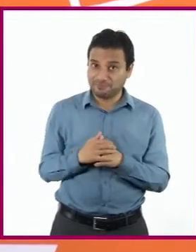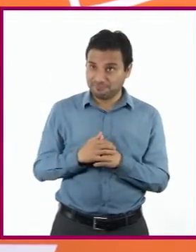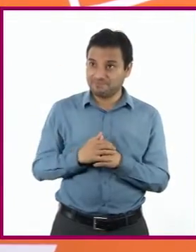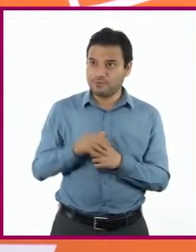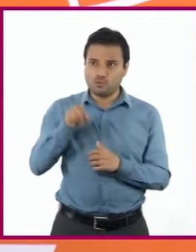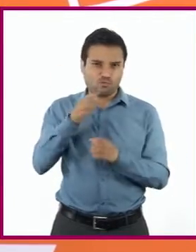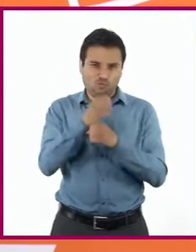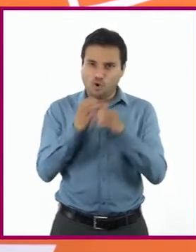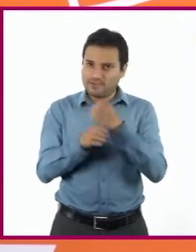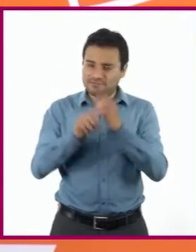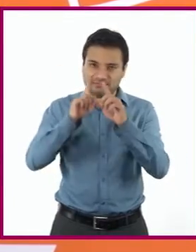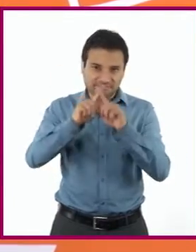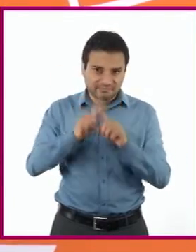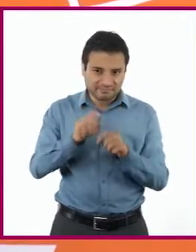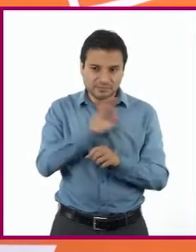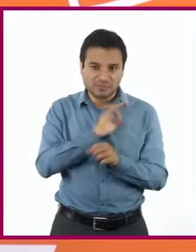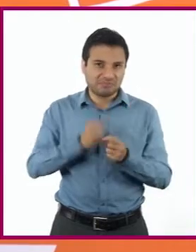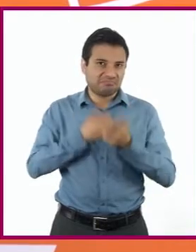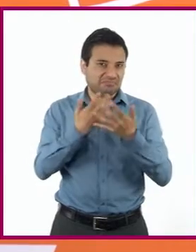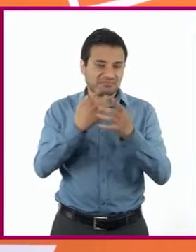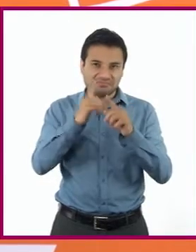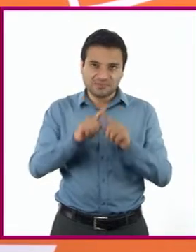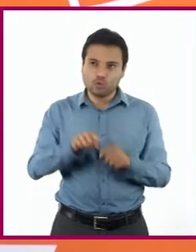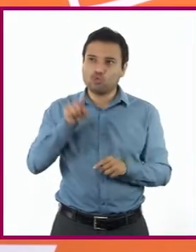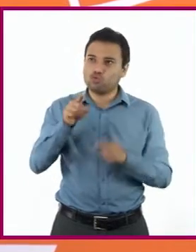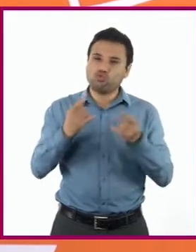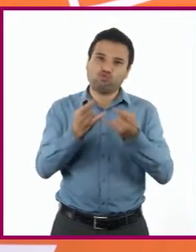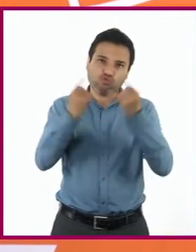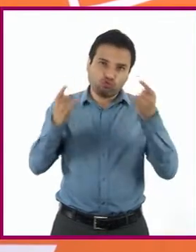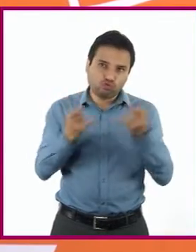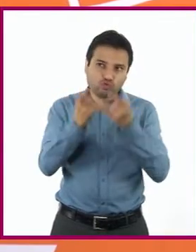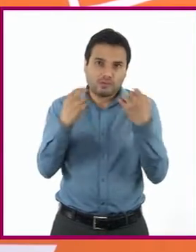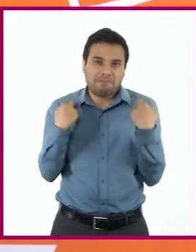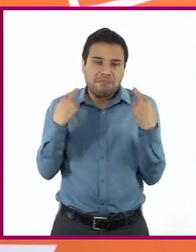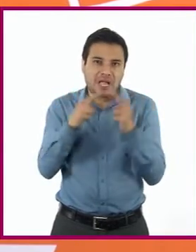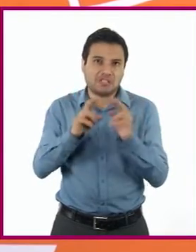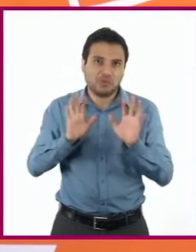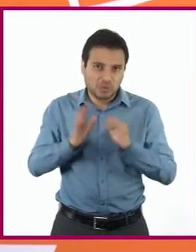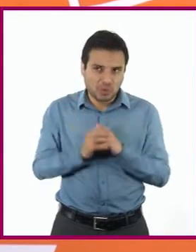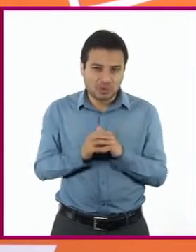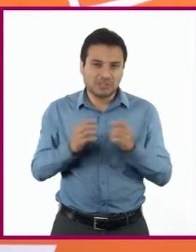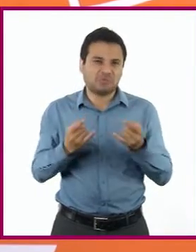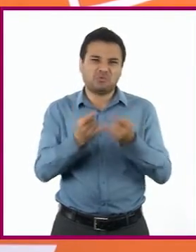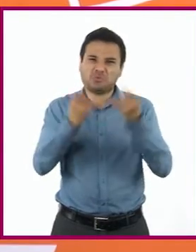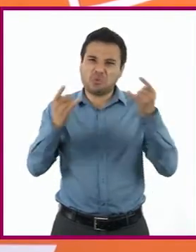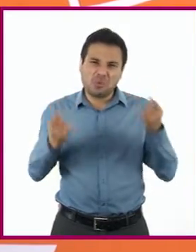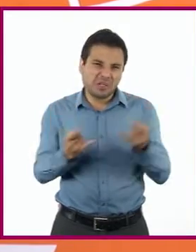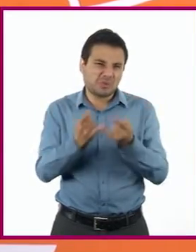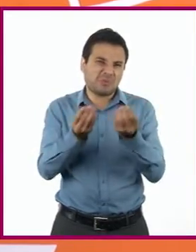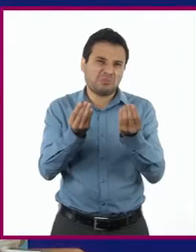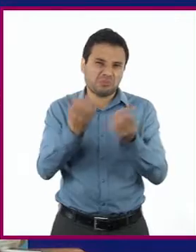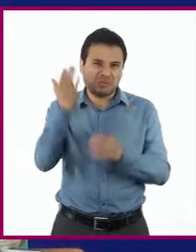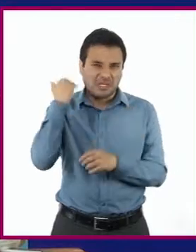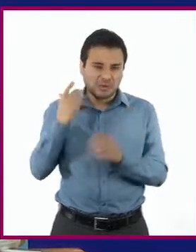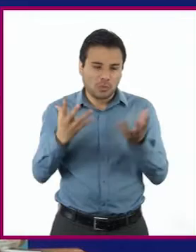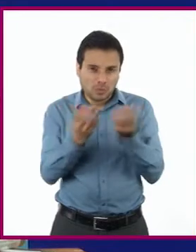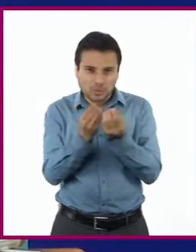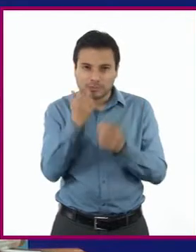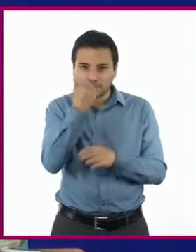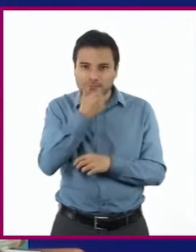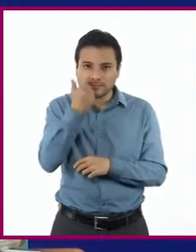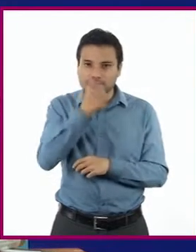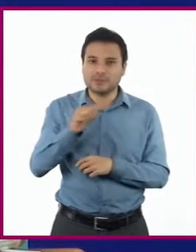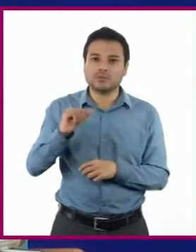muchas cosas que contar de tu trayectoria como docente, muchas anécdotas con los estudiantes. ¿O no es